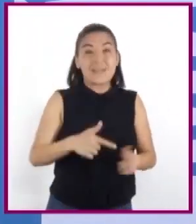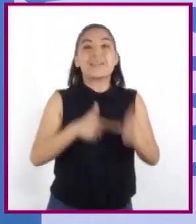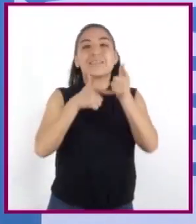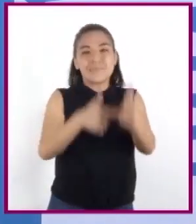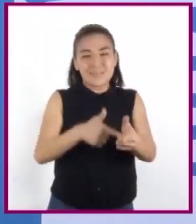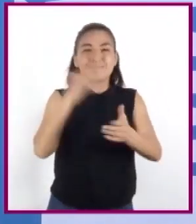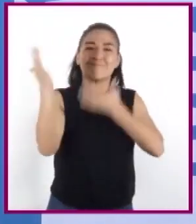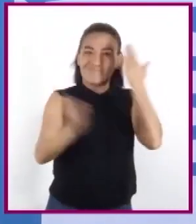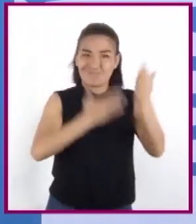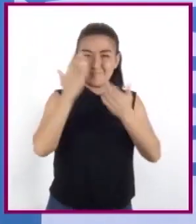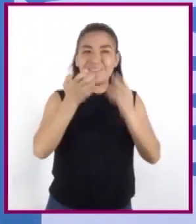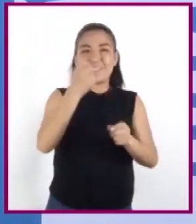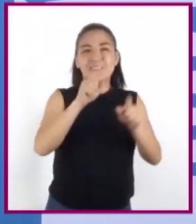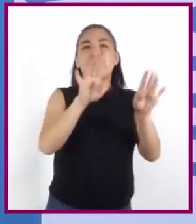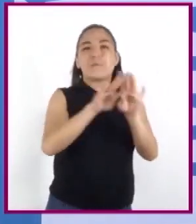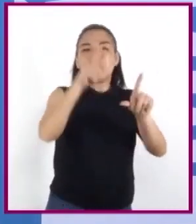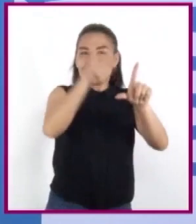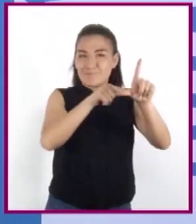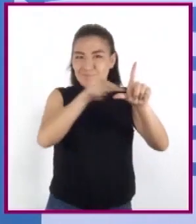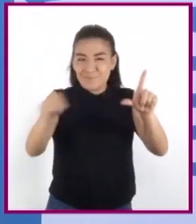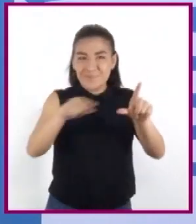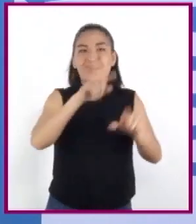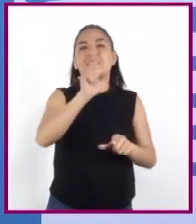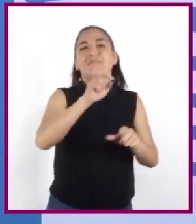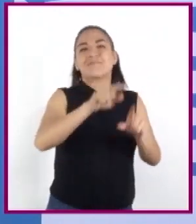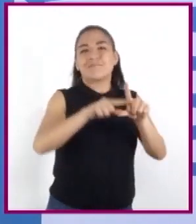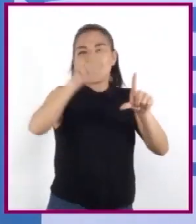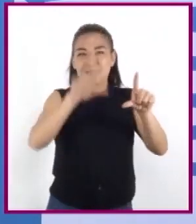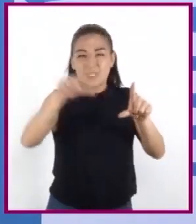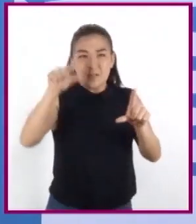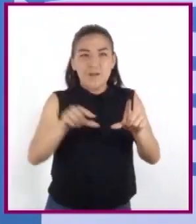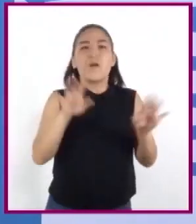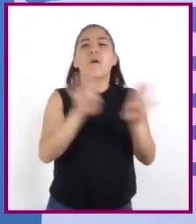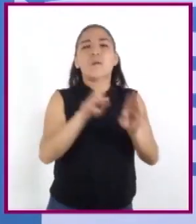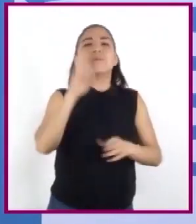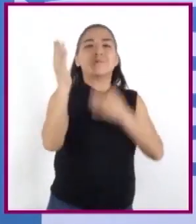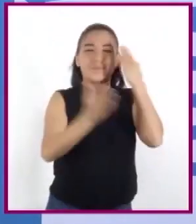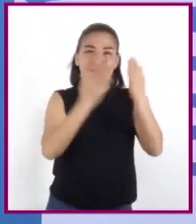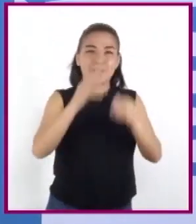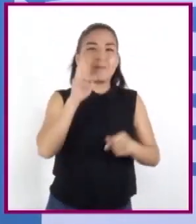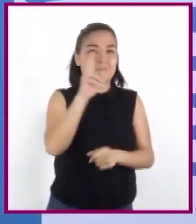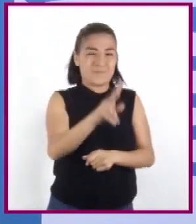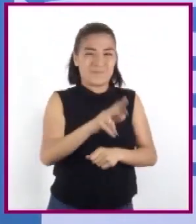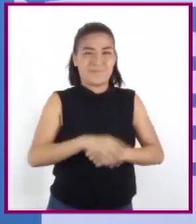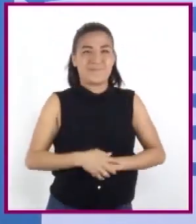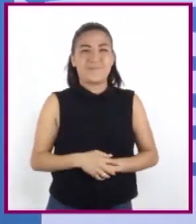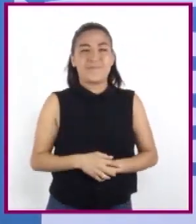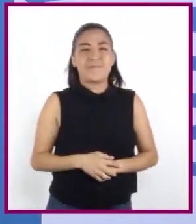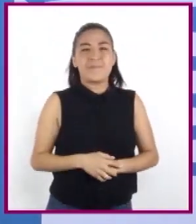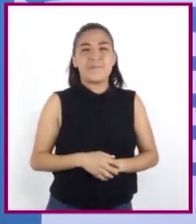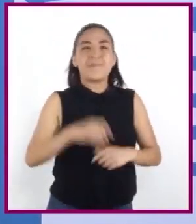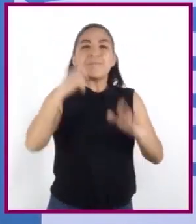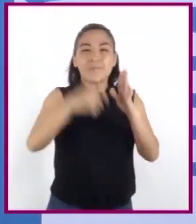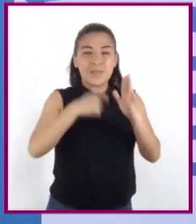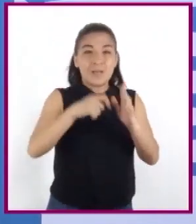con el estudio de las gráficas y la variación lineal, analicemos el siguiente audiovisual. No se